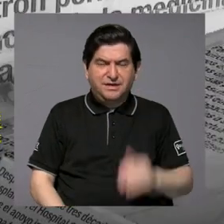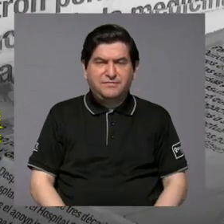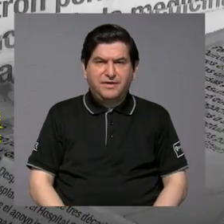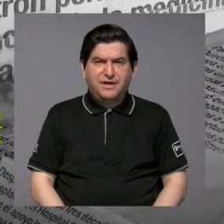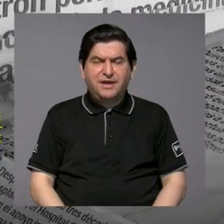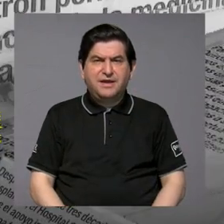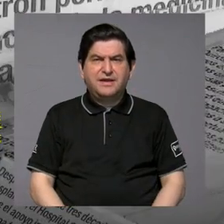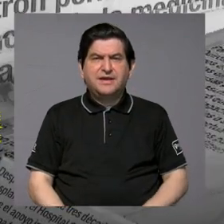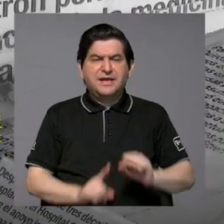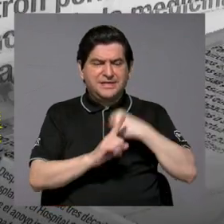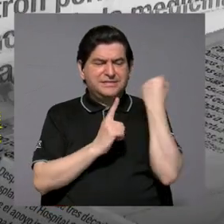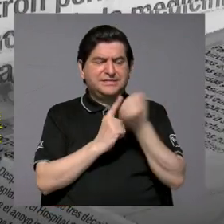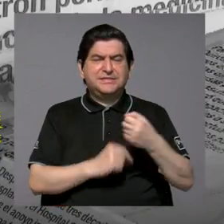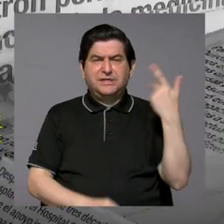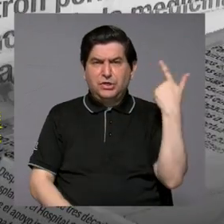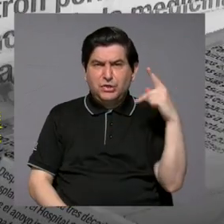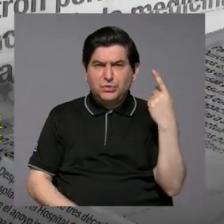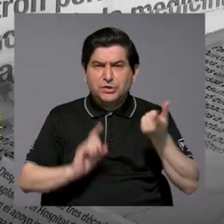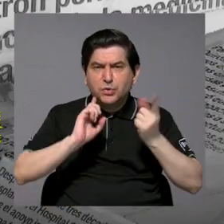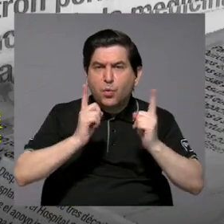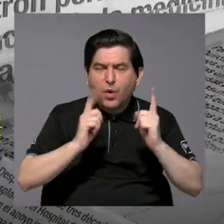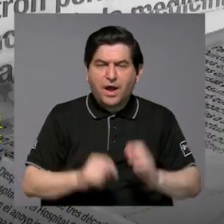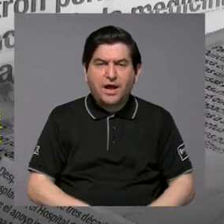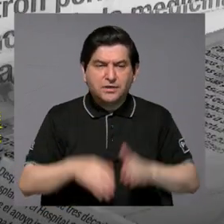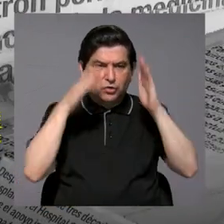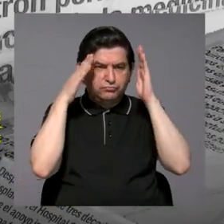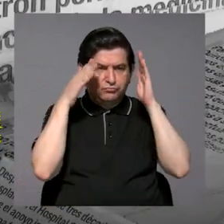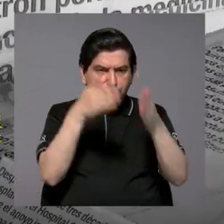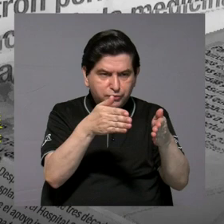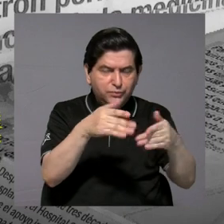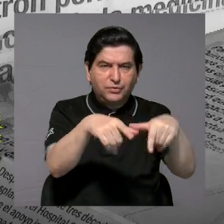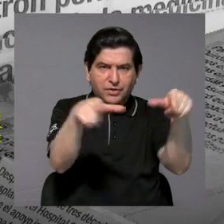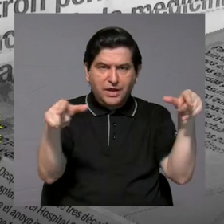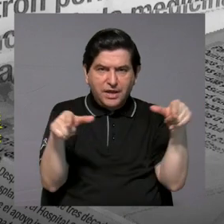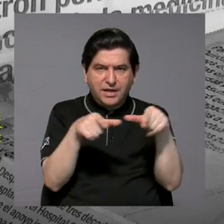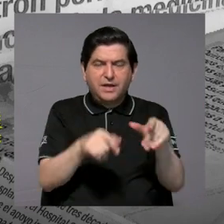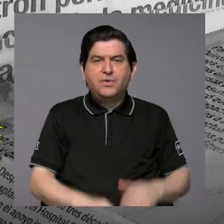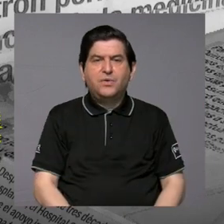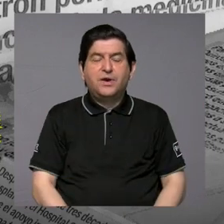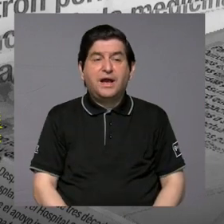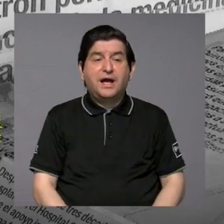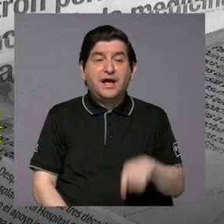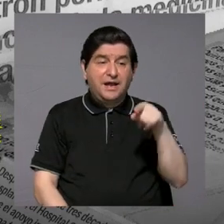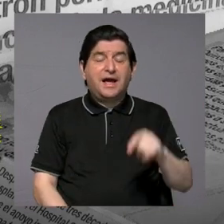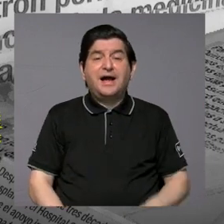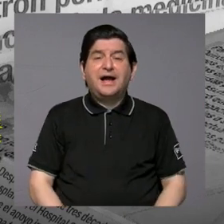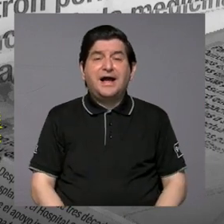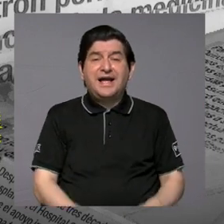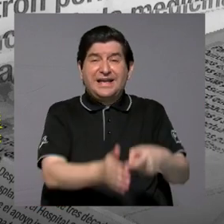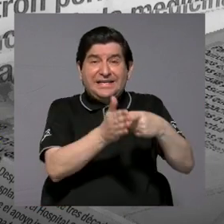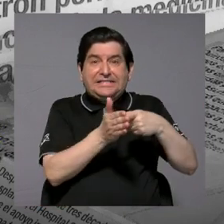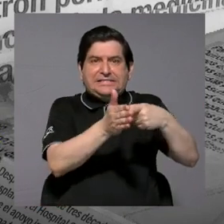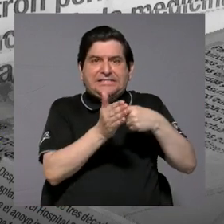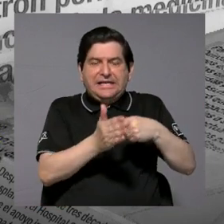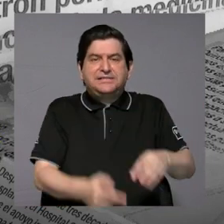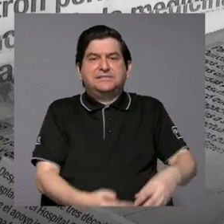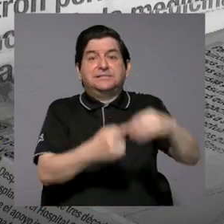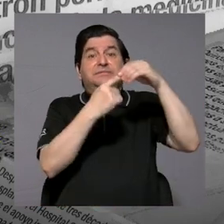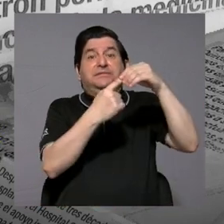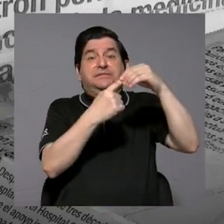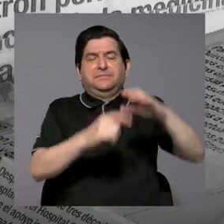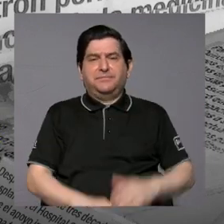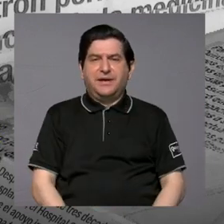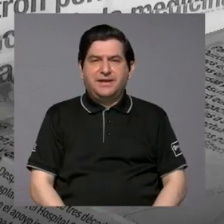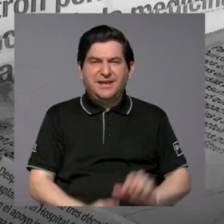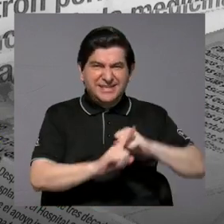los factores de riesgo que tienen ahí Entonces nos enfocamos a los lugares que les llamamos no demandantes que es donde como que donde se está moviendo la cosa verdad